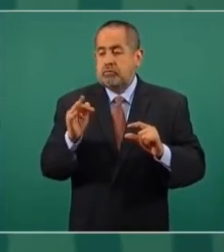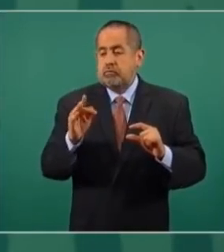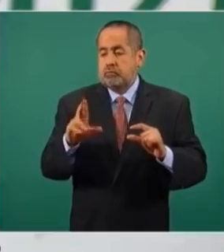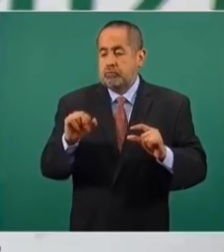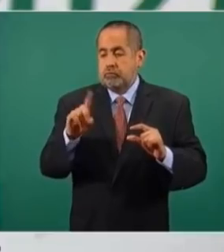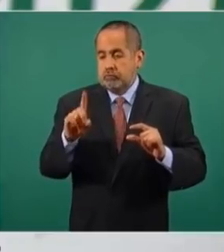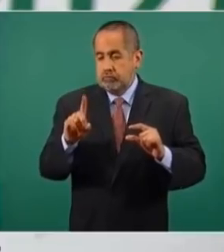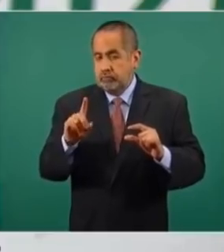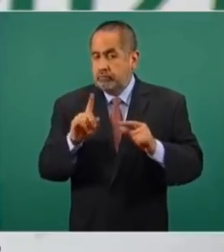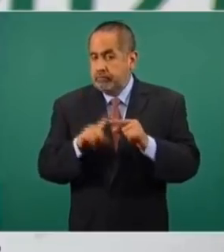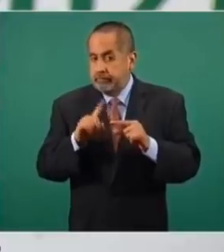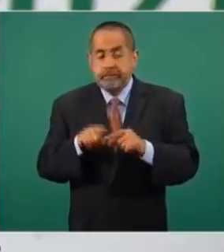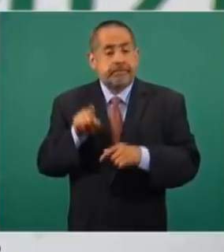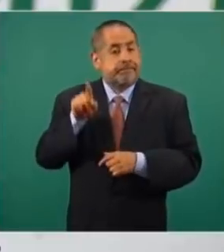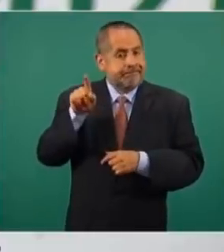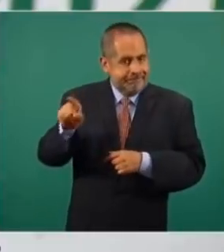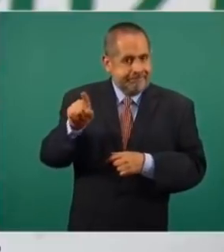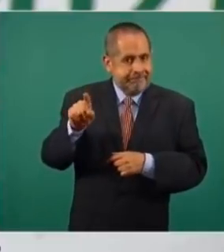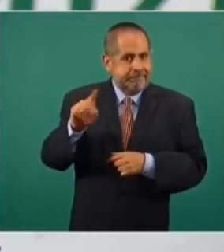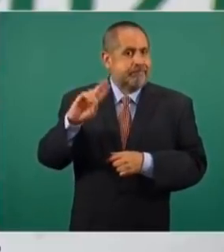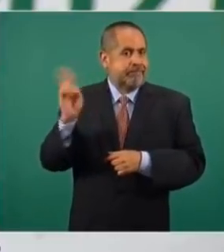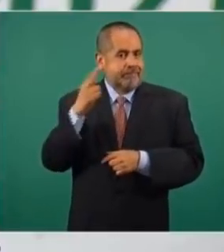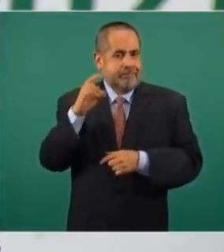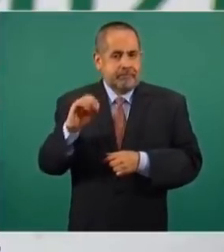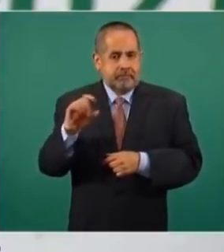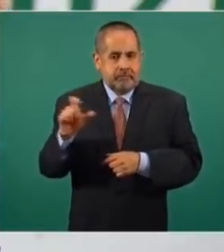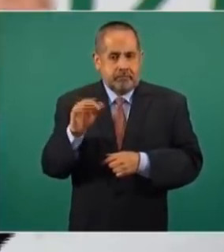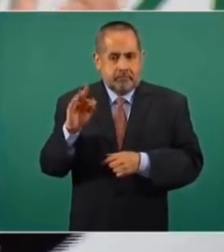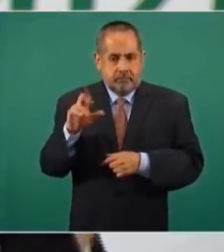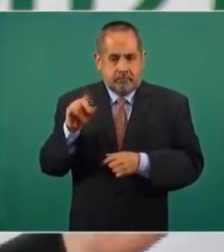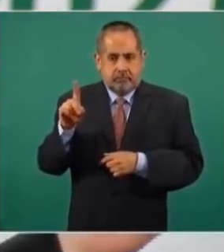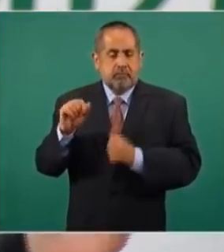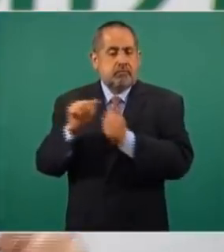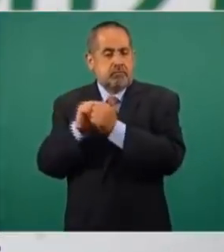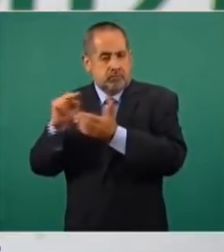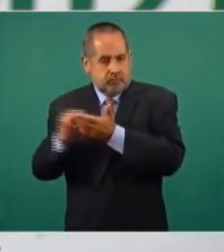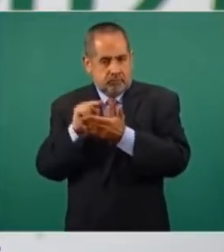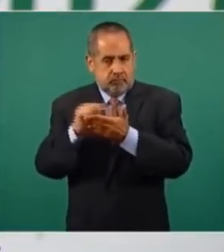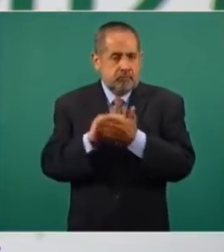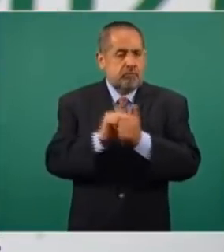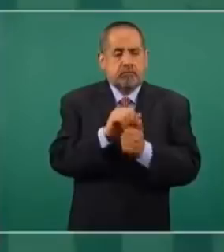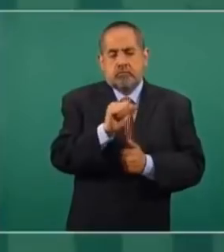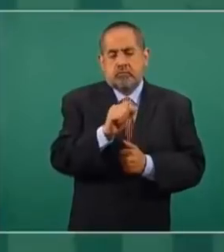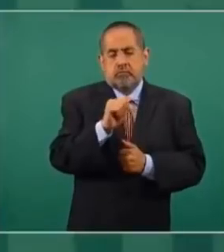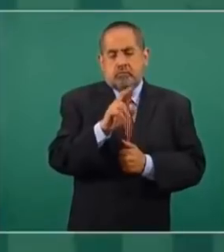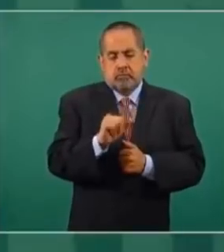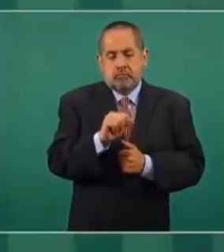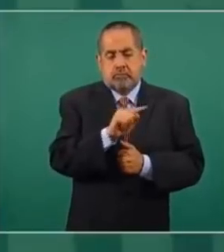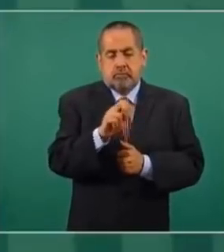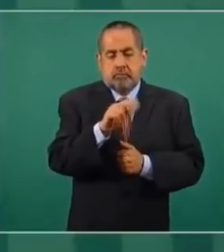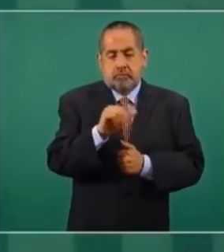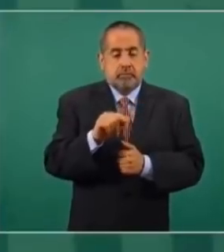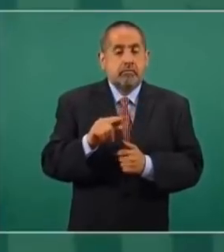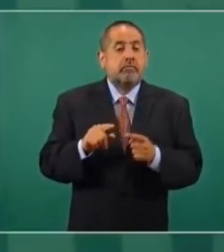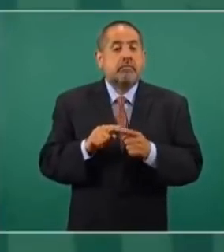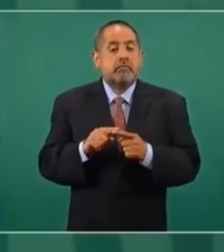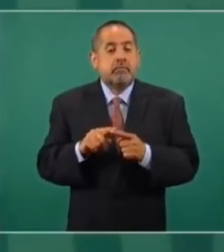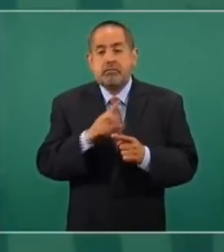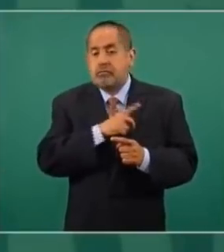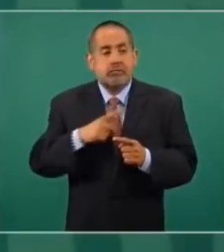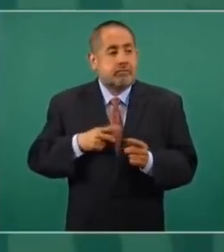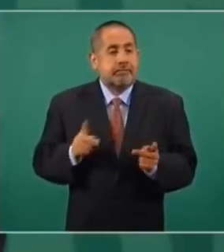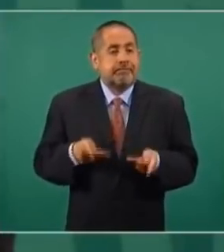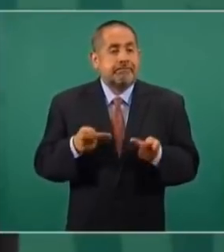Y la condición de la Universidad de Oxford, en su acuerdo con AstraZeneca, fue que no debe tener fines de